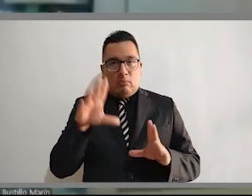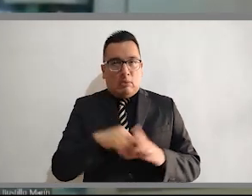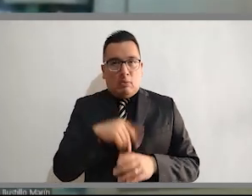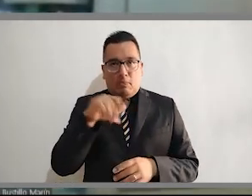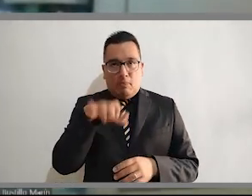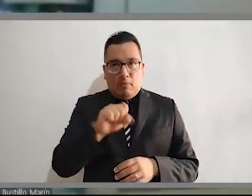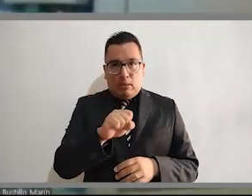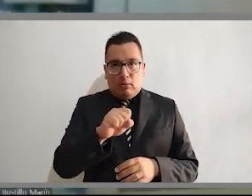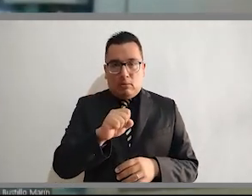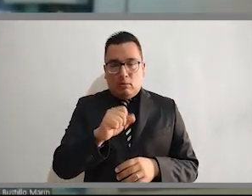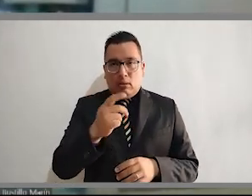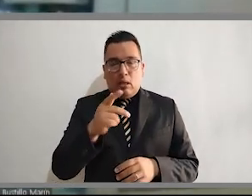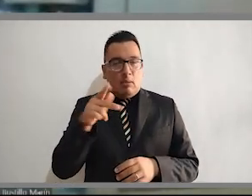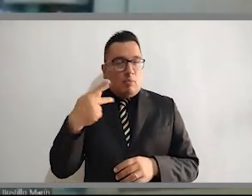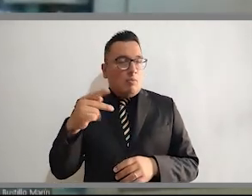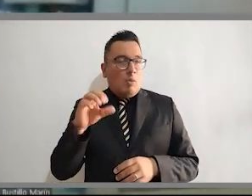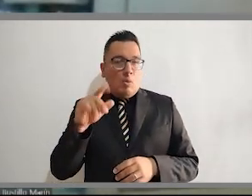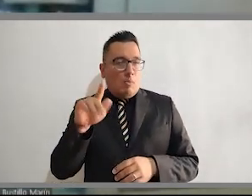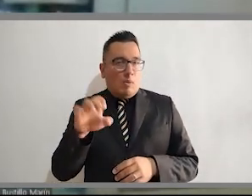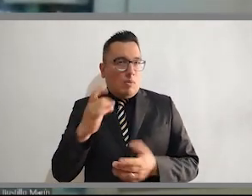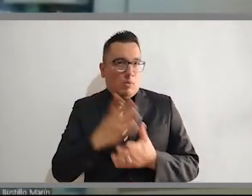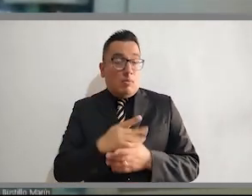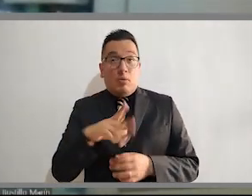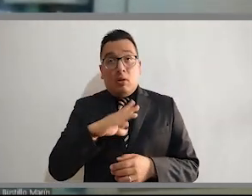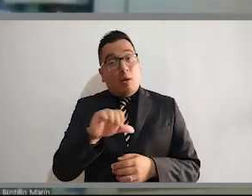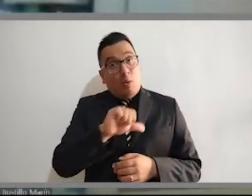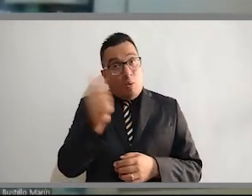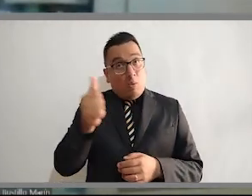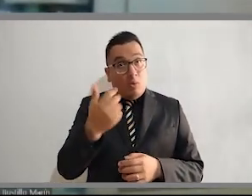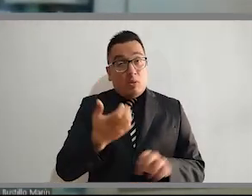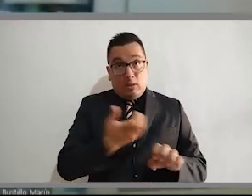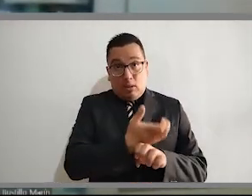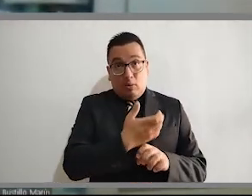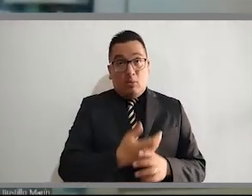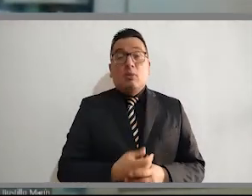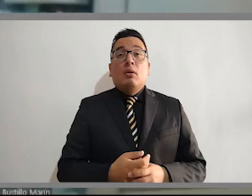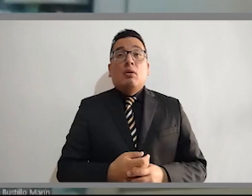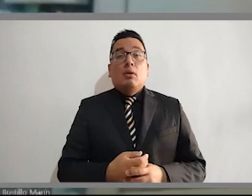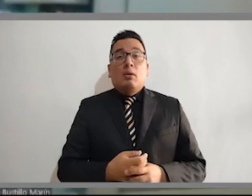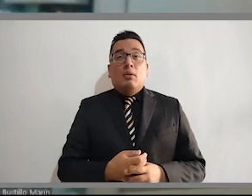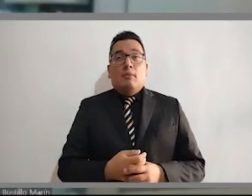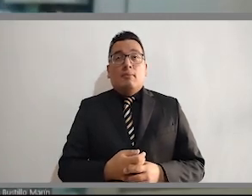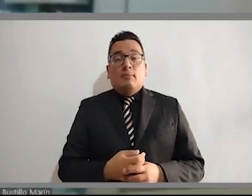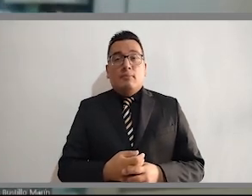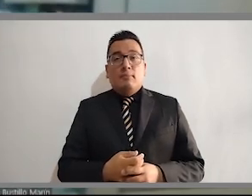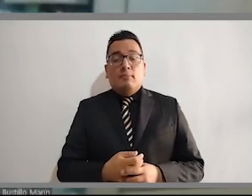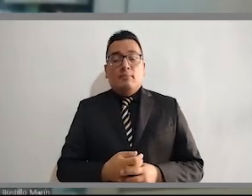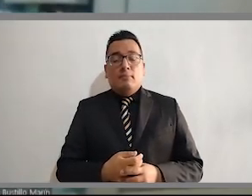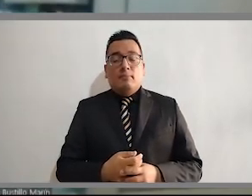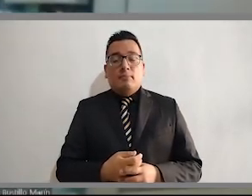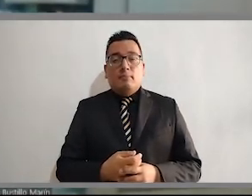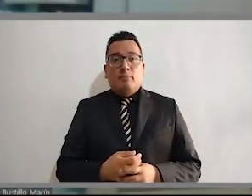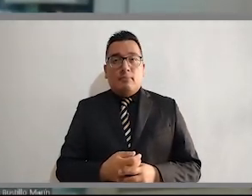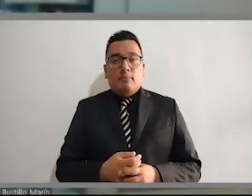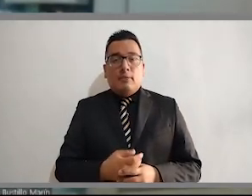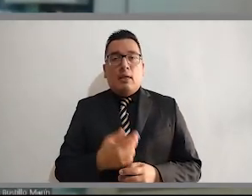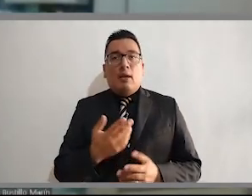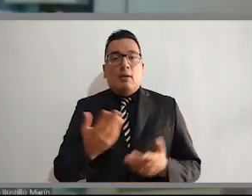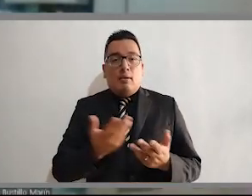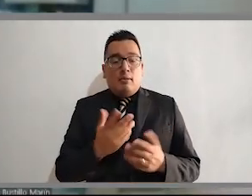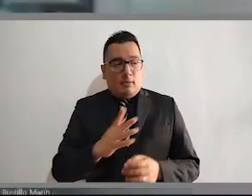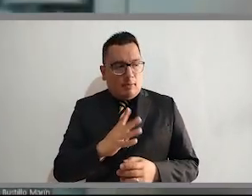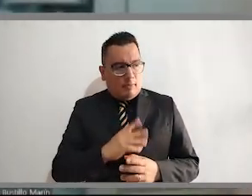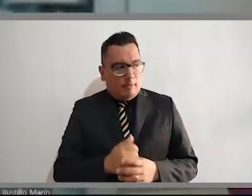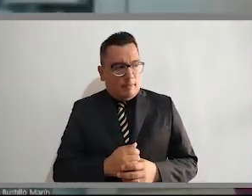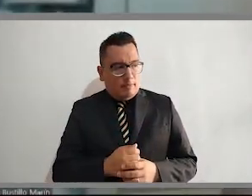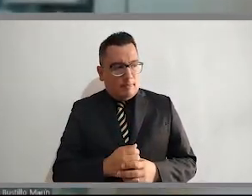todo el procedimiento especial sancionador en el OPLE. Pero hay otros estados de la República que la primera parte, es